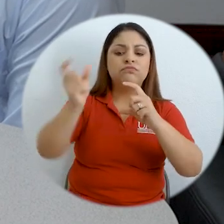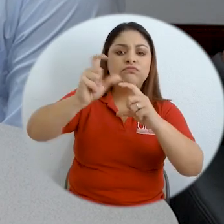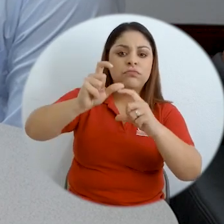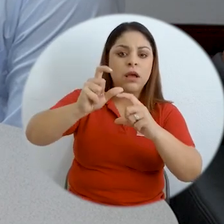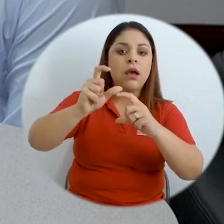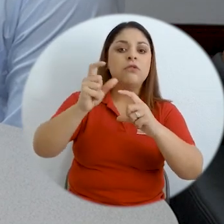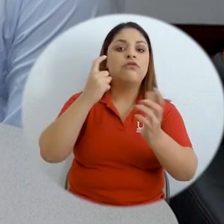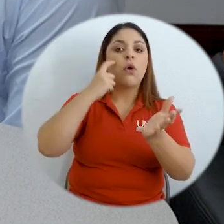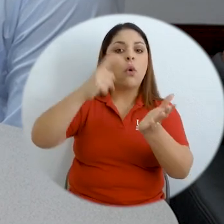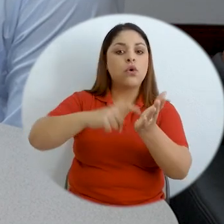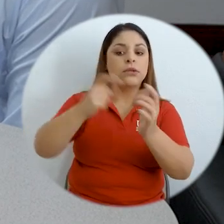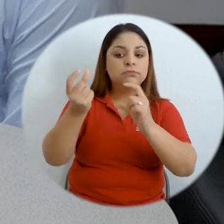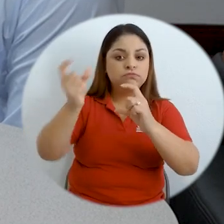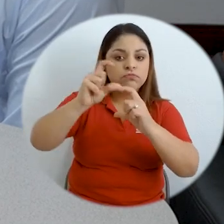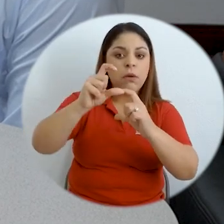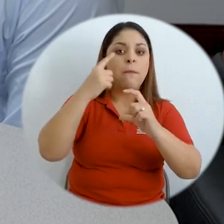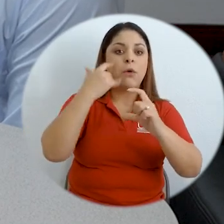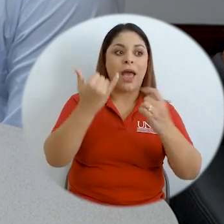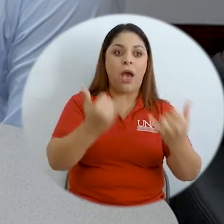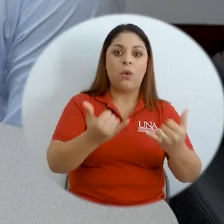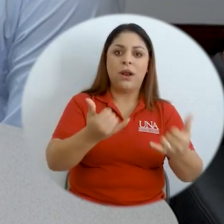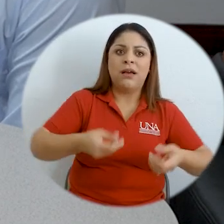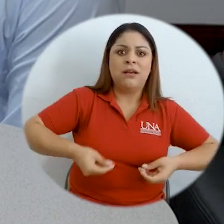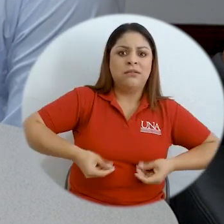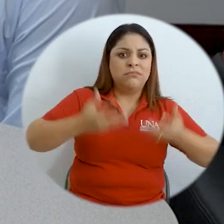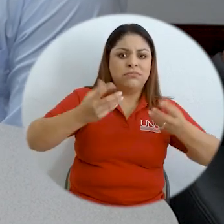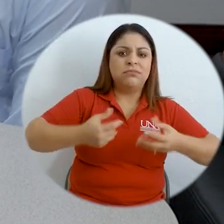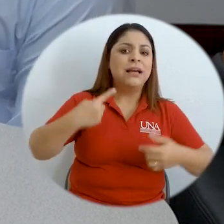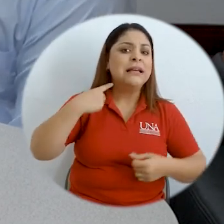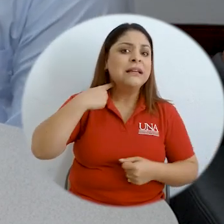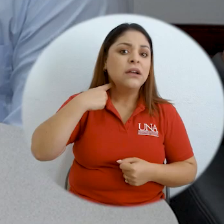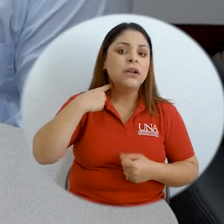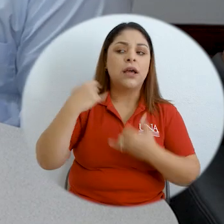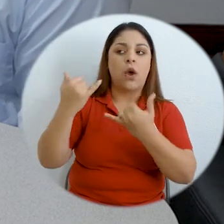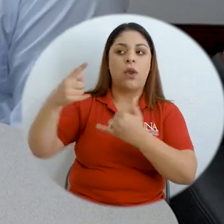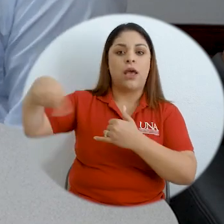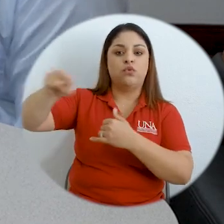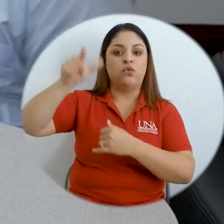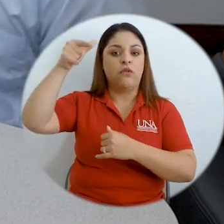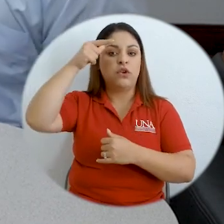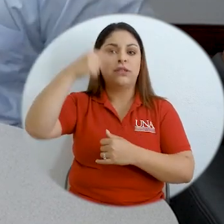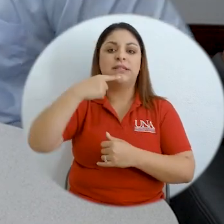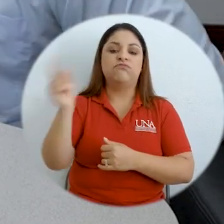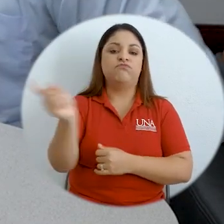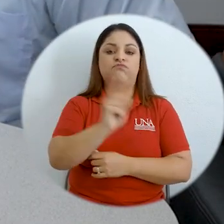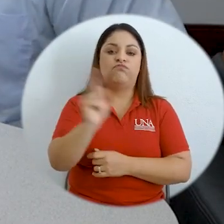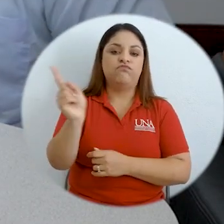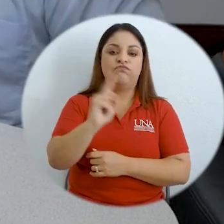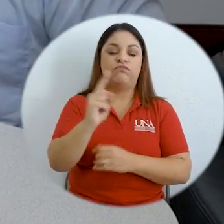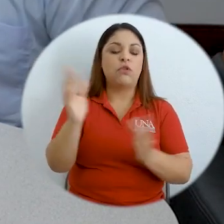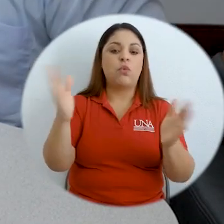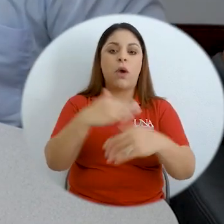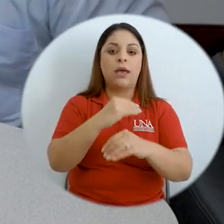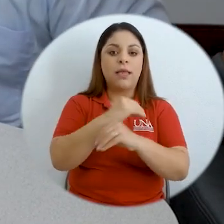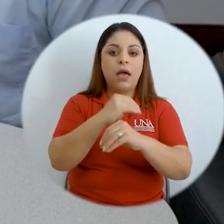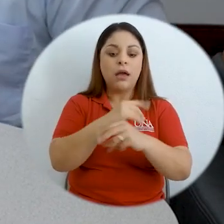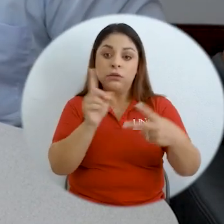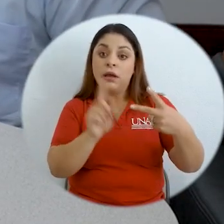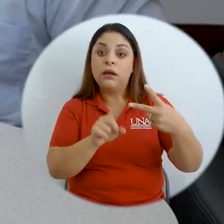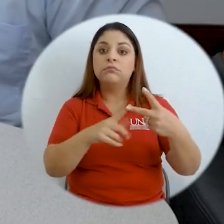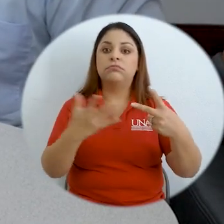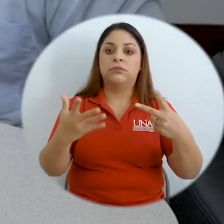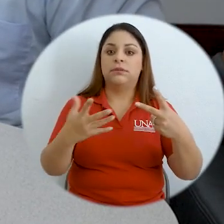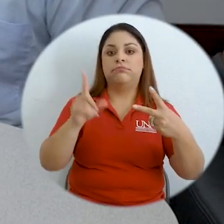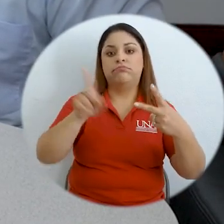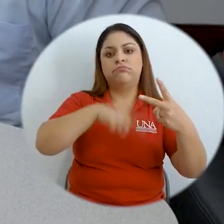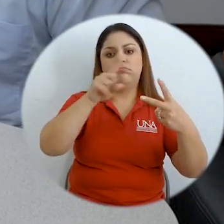¿Y qué está diciendo el gobierno ahora? No vamos a dar ningún reconocimiento por inflación. Entonces aquí ese